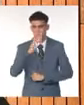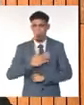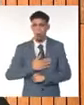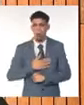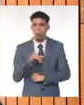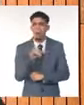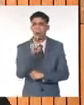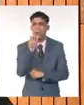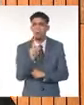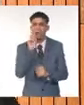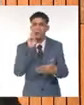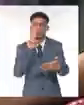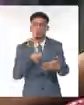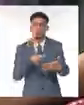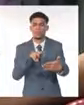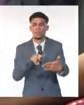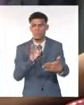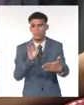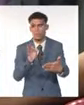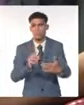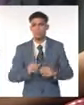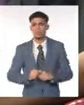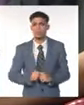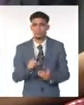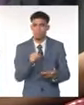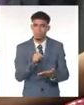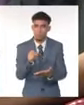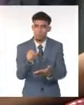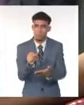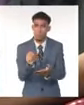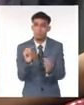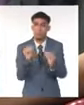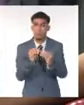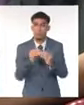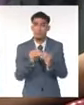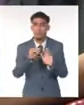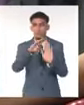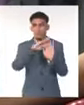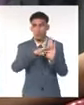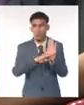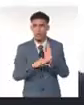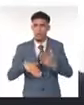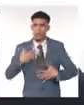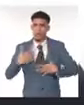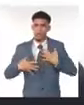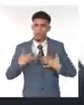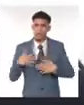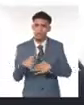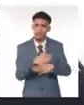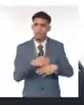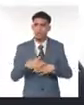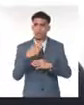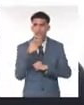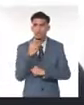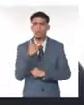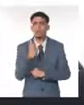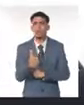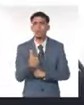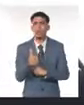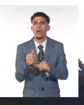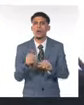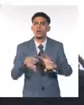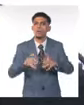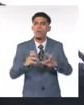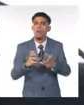leer Cuba mediante su periódico. La campaña incluye un amplio programa de actividades que pondera las mejoras en el contenido del diario